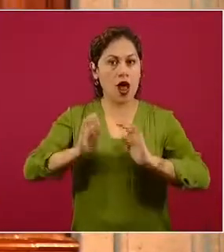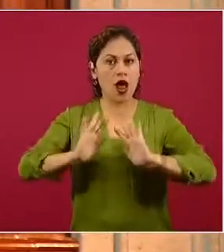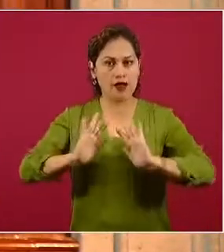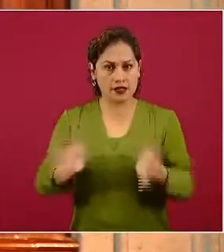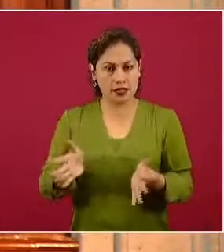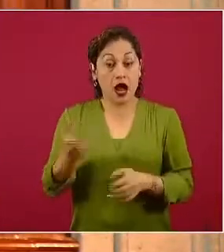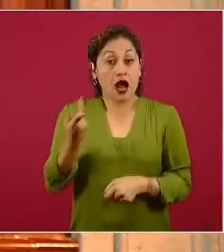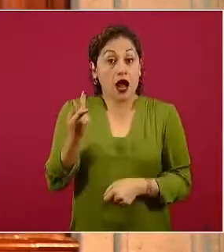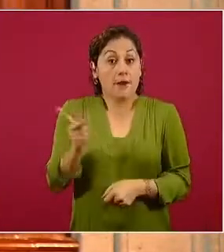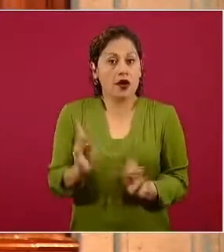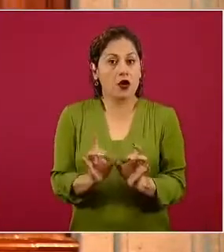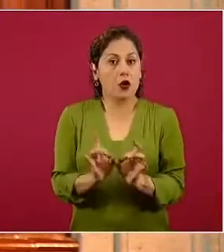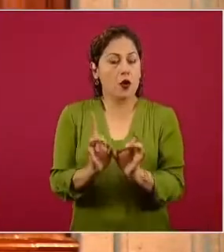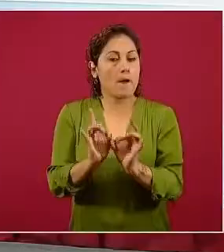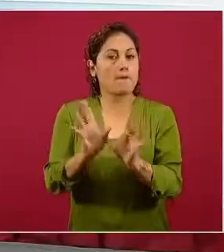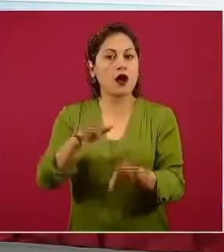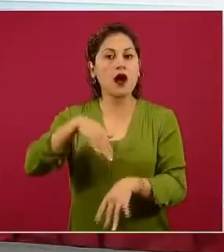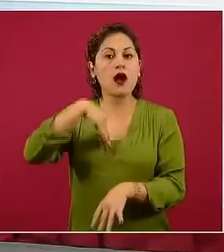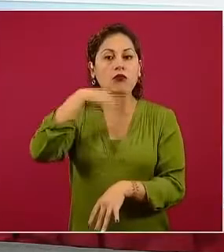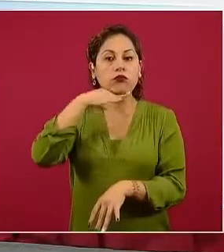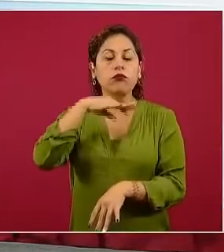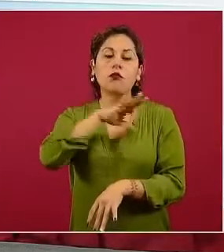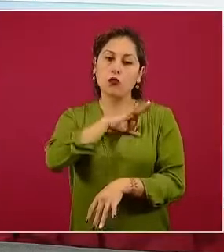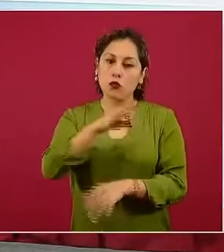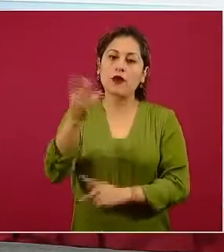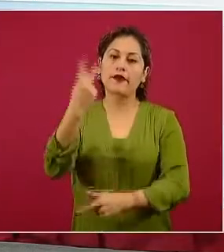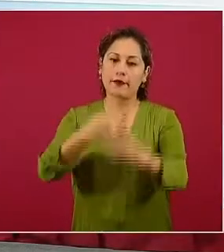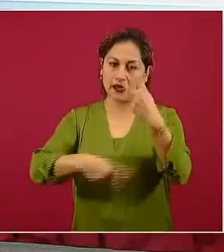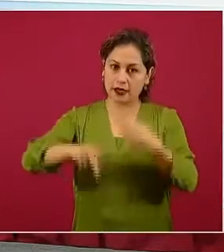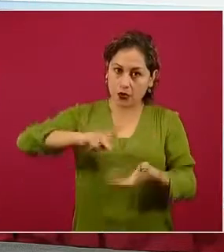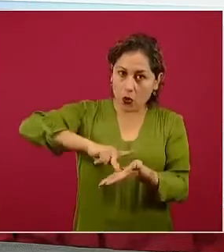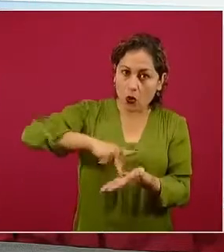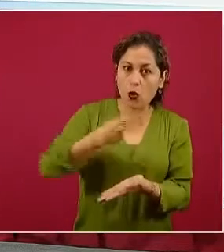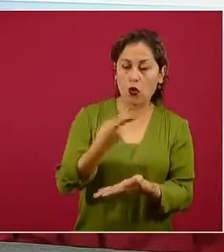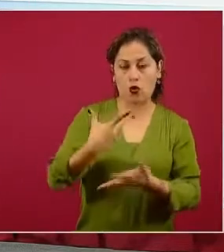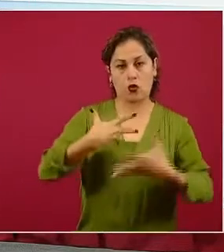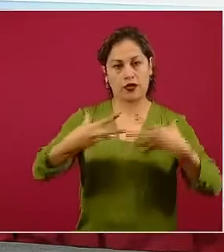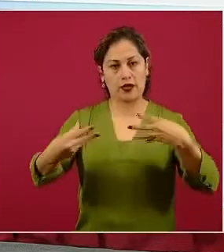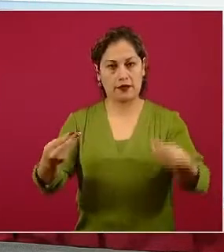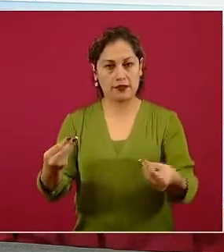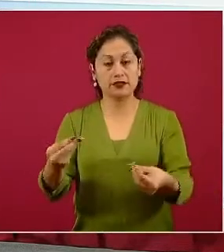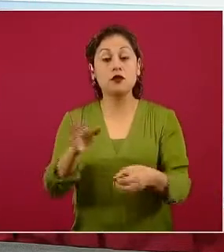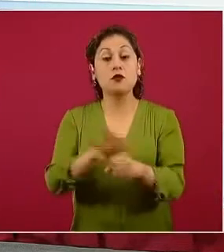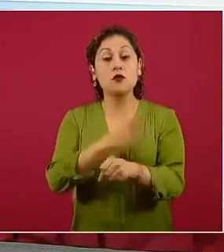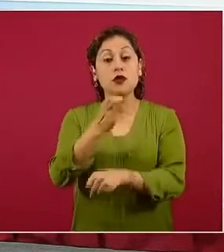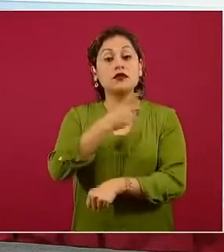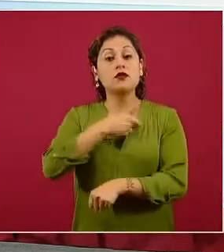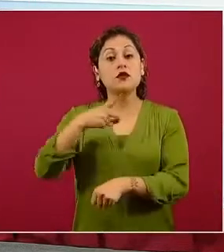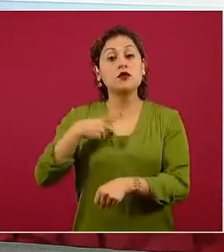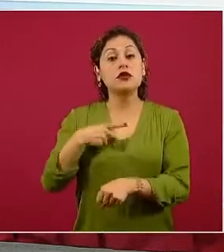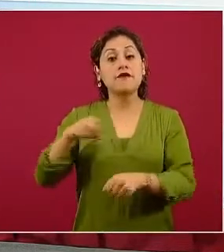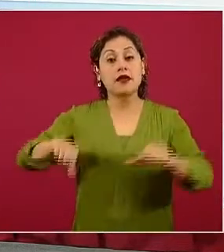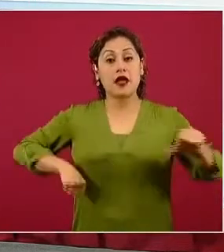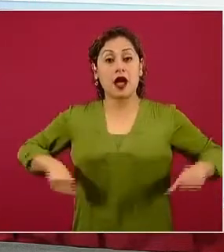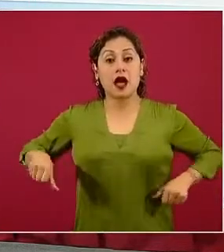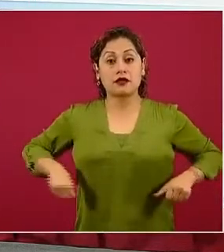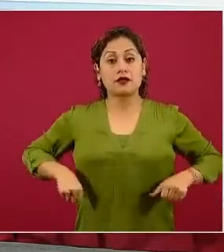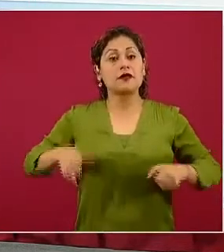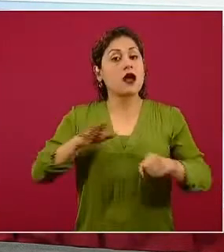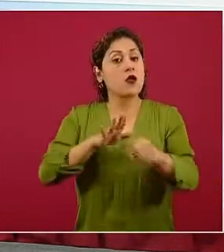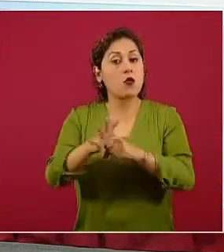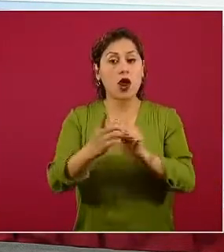nos descuidamos y la población en esas entidades deja de realizar y de aplicar las acciones de